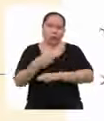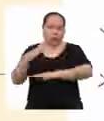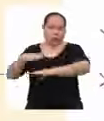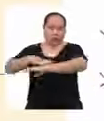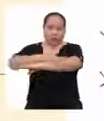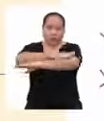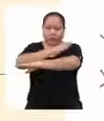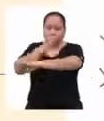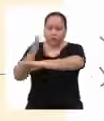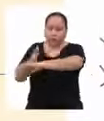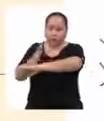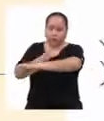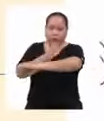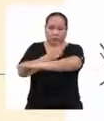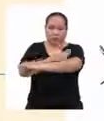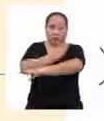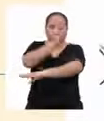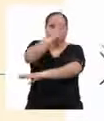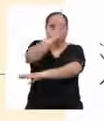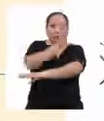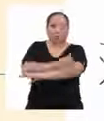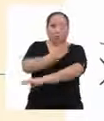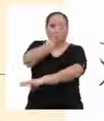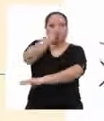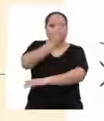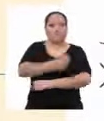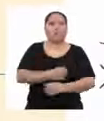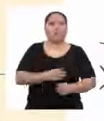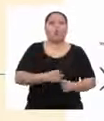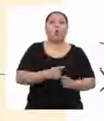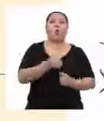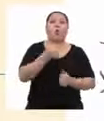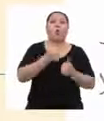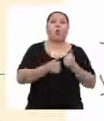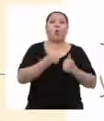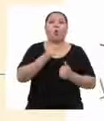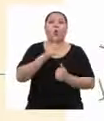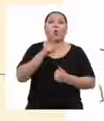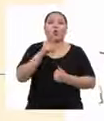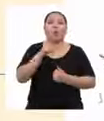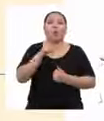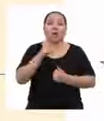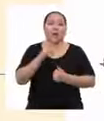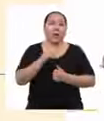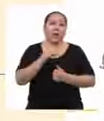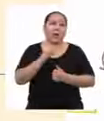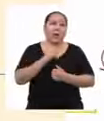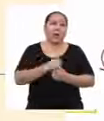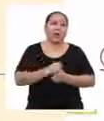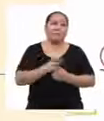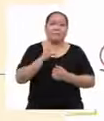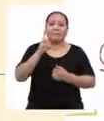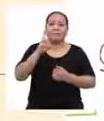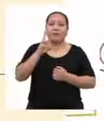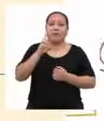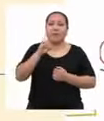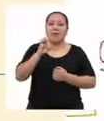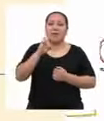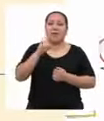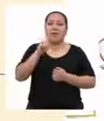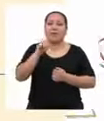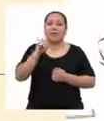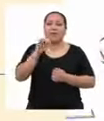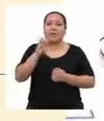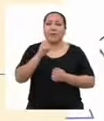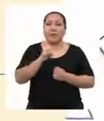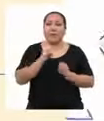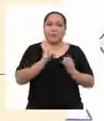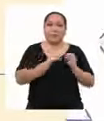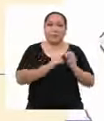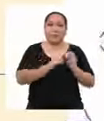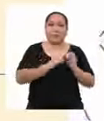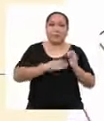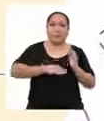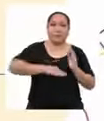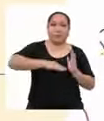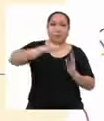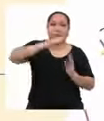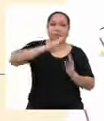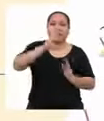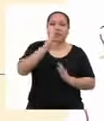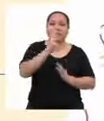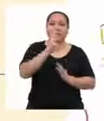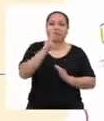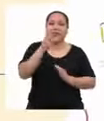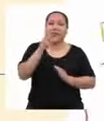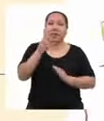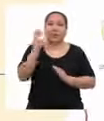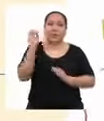eje vertical colocaremos la frecuencia relativa porcentual. Como el dato mayor es